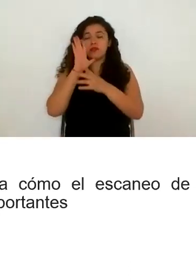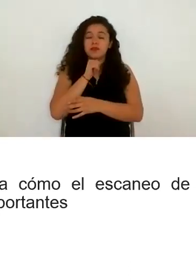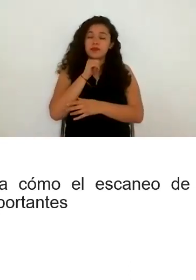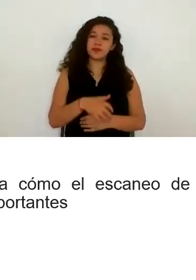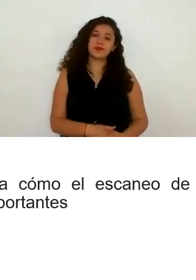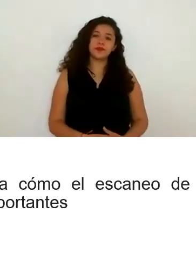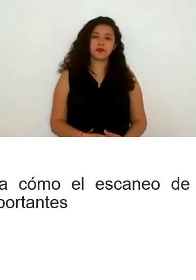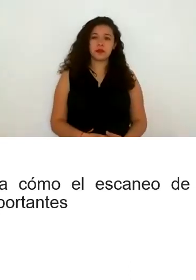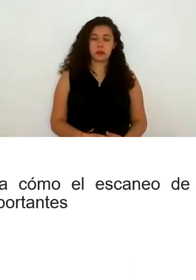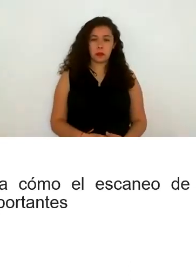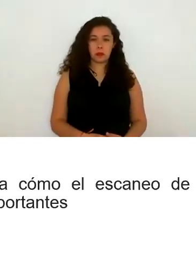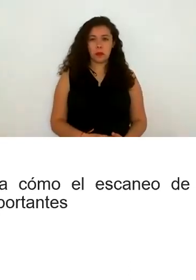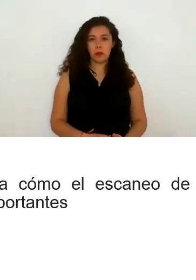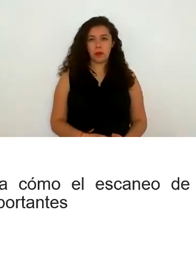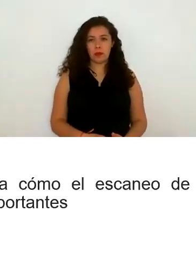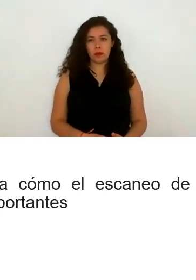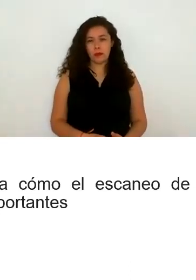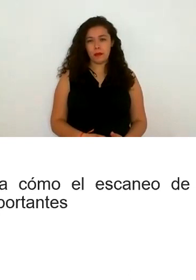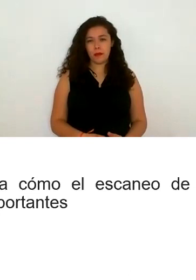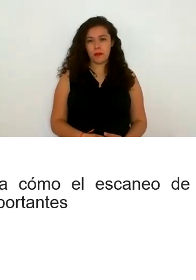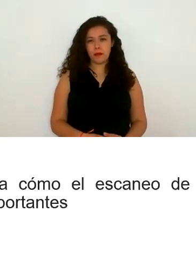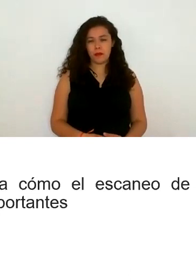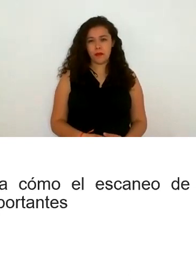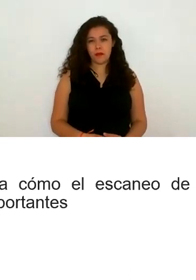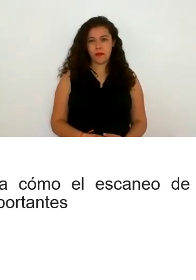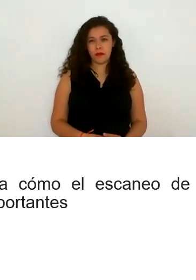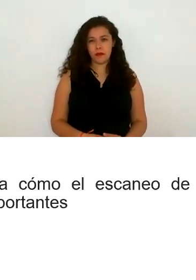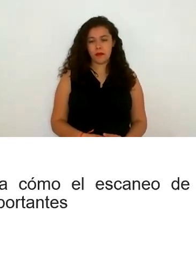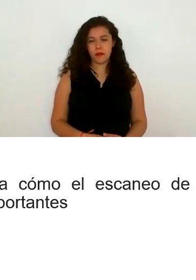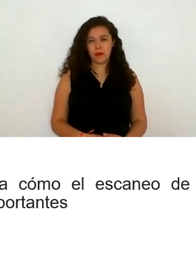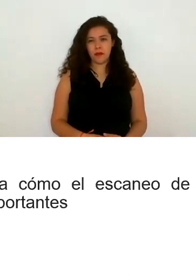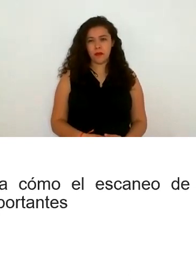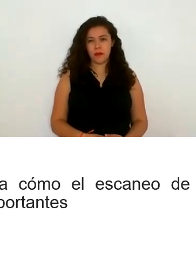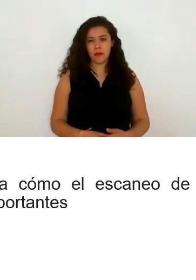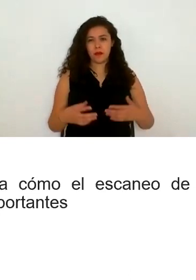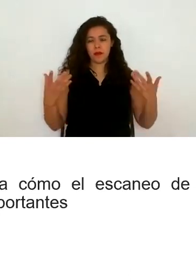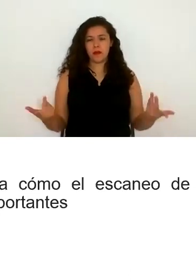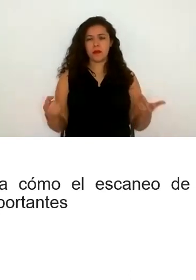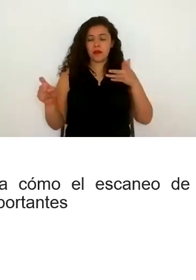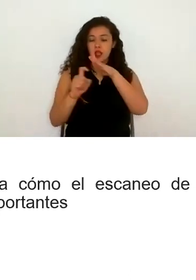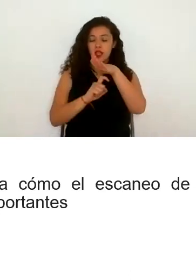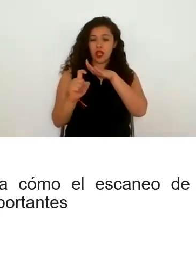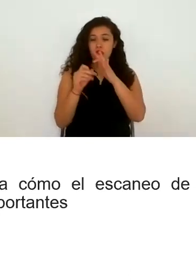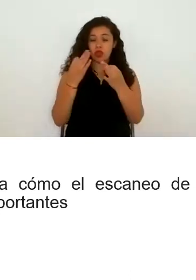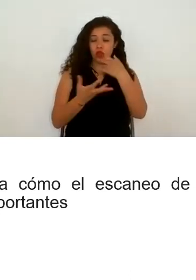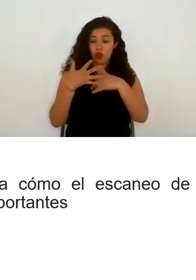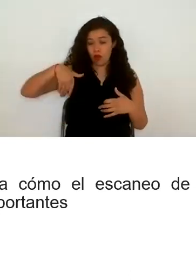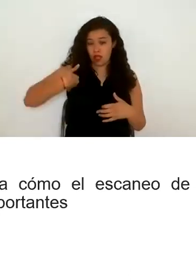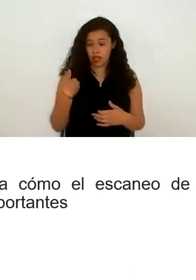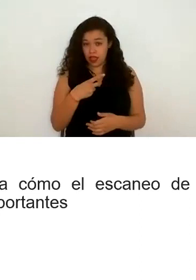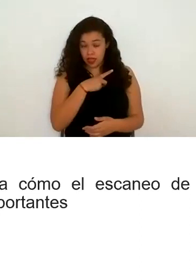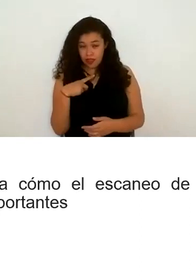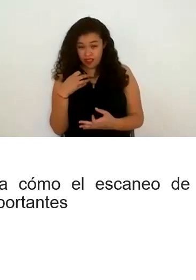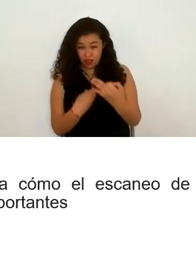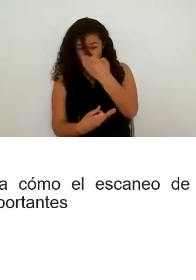¿no? Entonces, no todo lo que se digitaliza se debe de conservar y tampoco se debe de